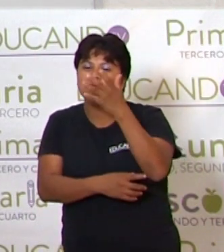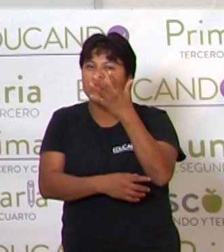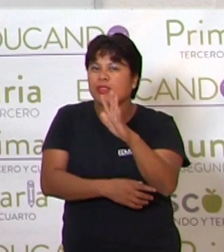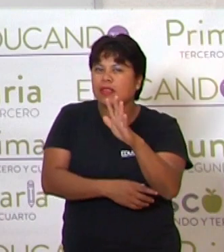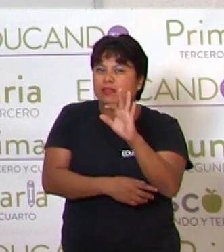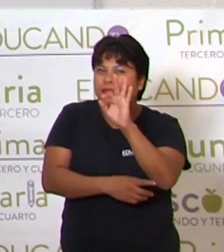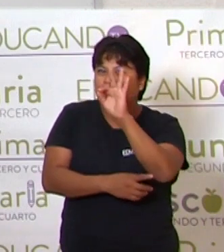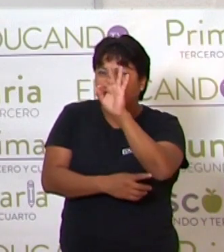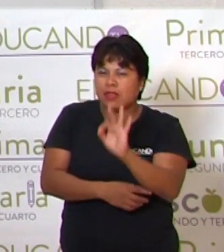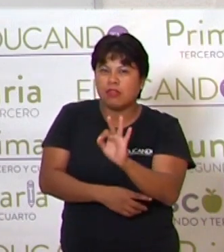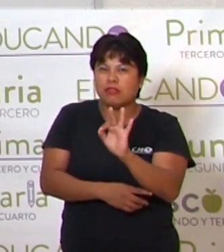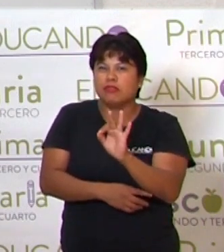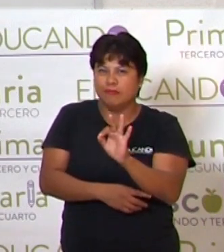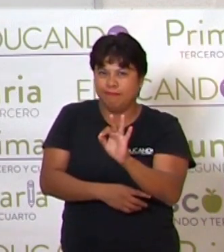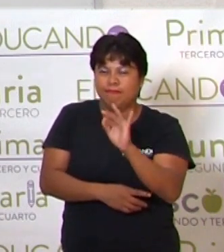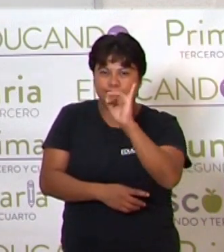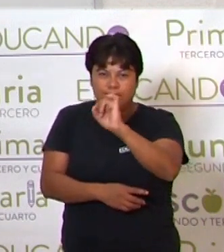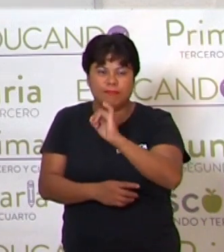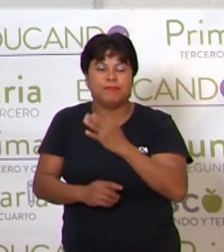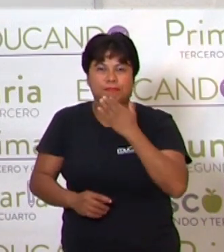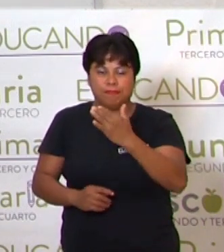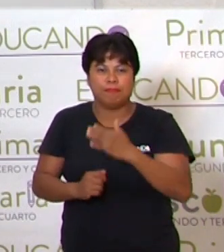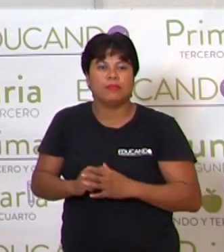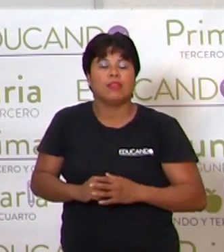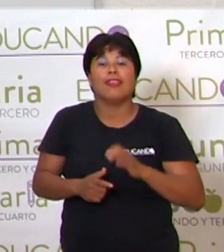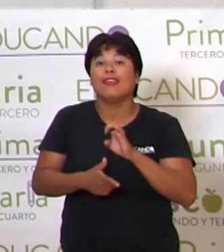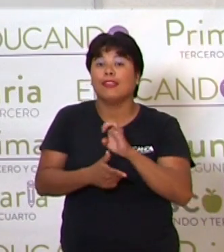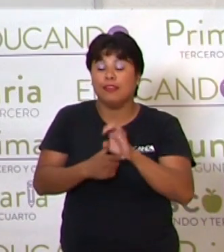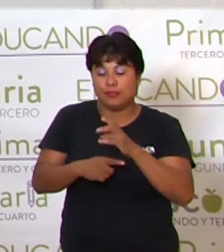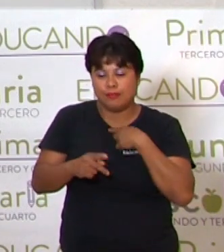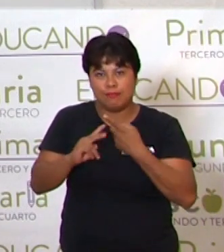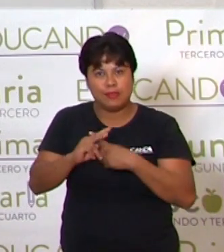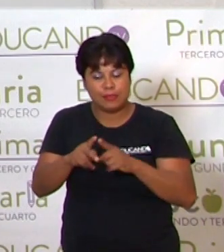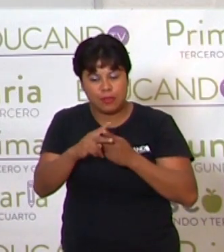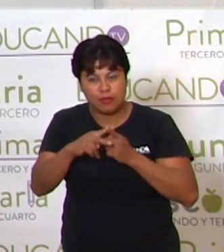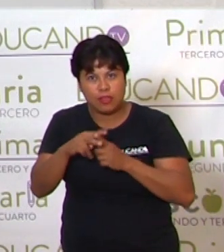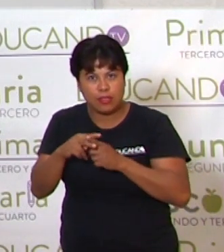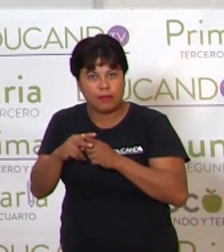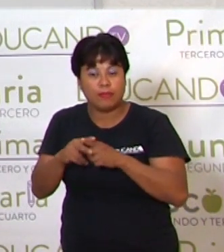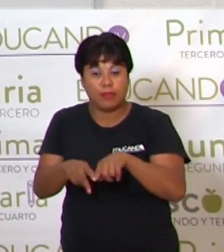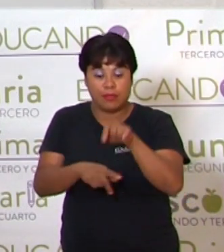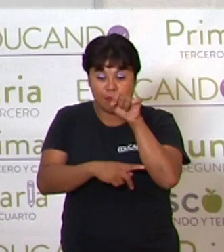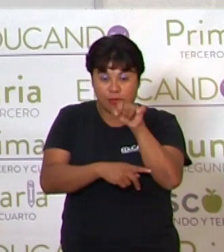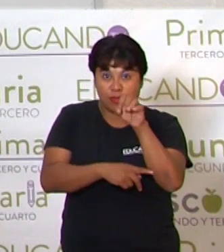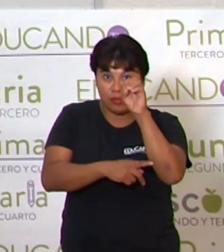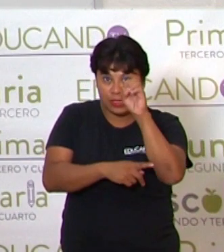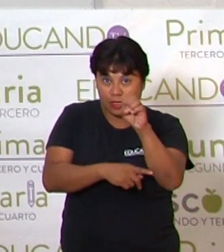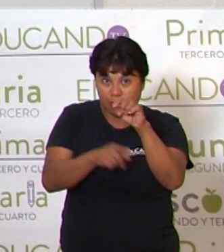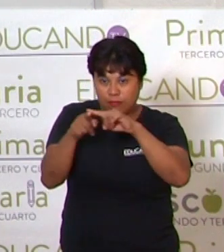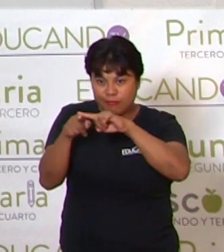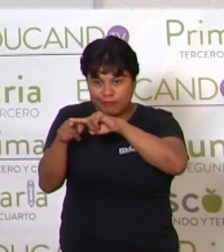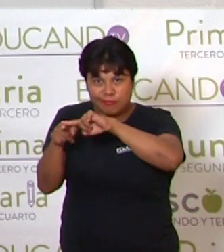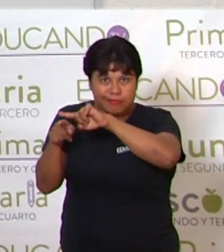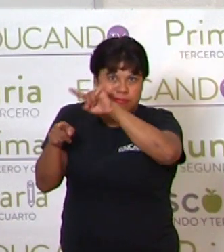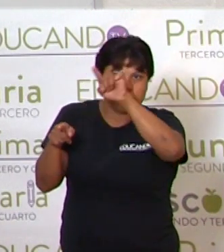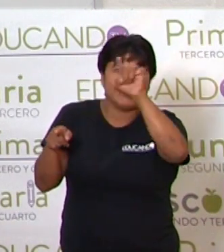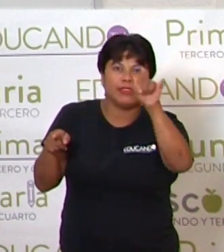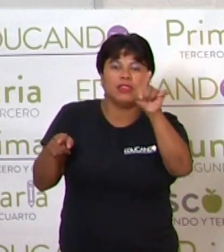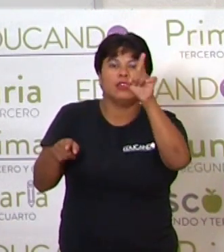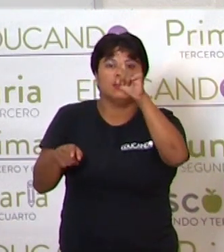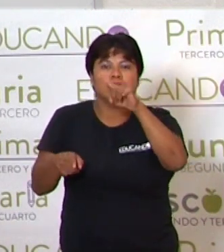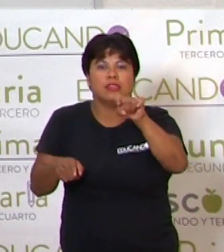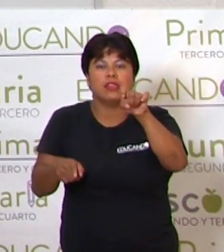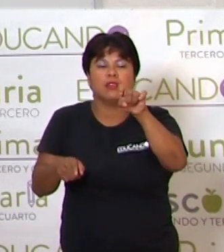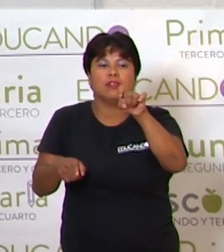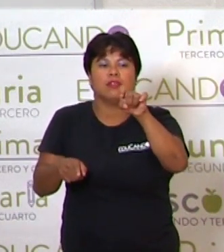110 grados, ¿sí? Muy bien, entonces empiezo a contar del punto, del centro, del cero, y